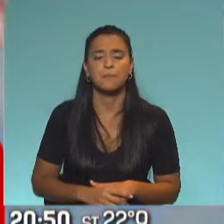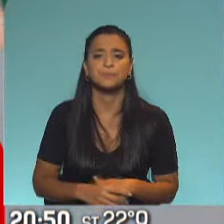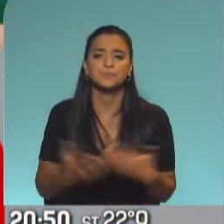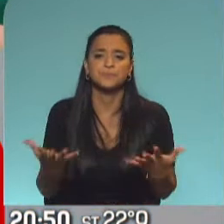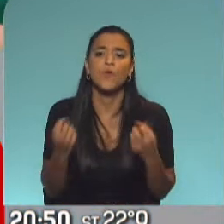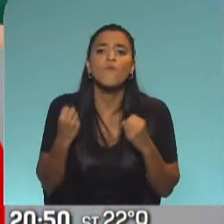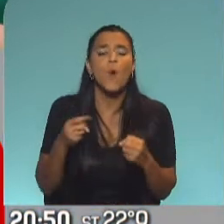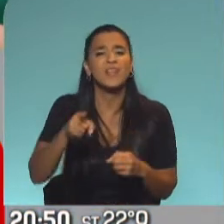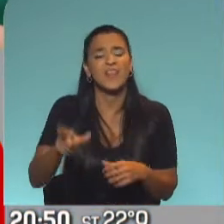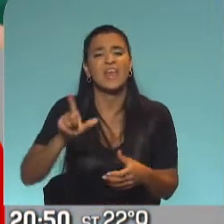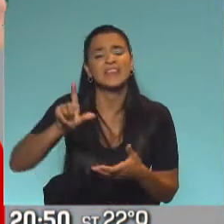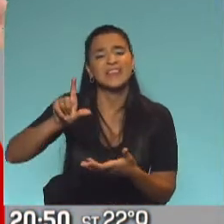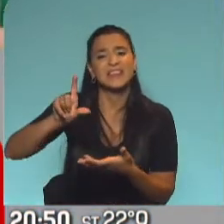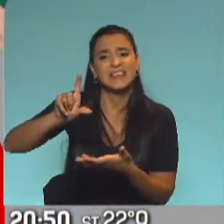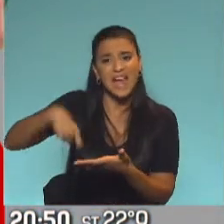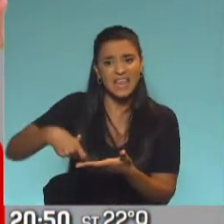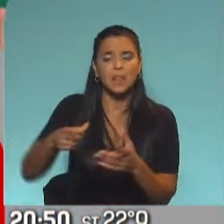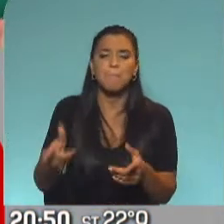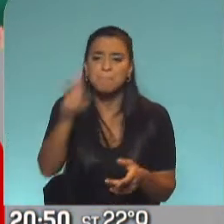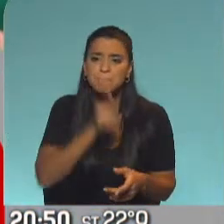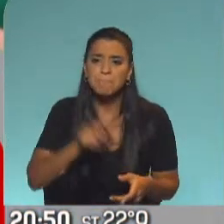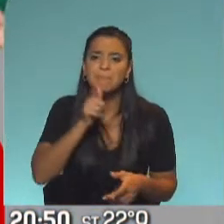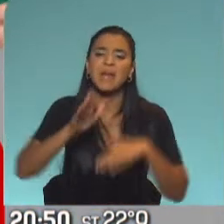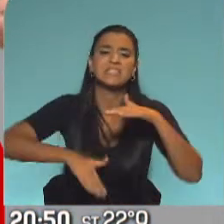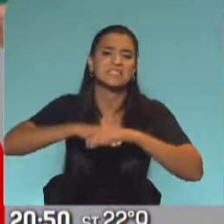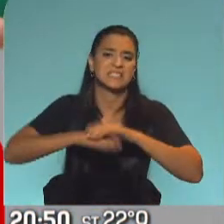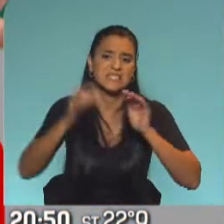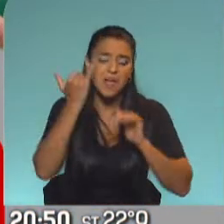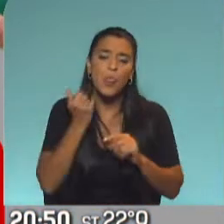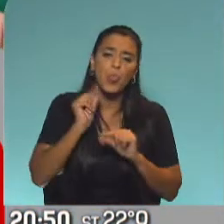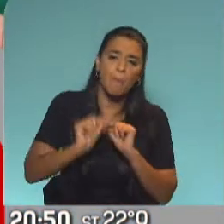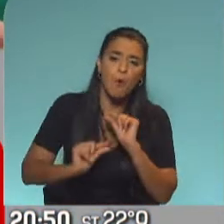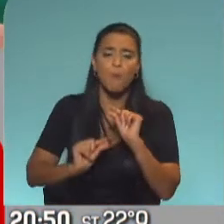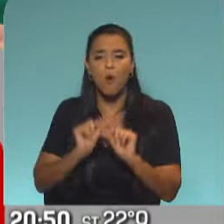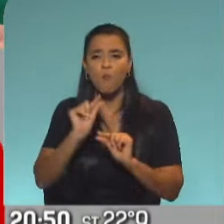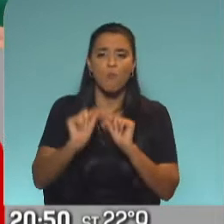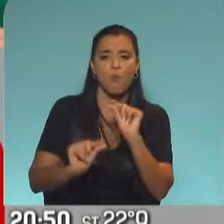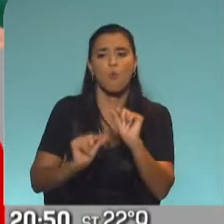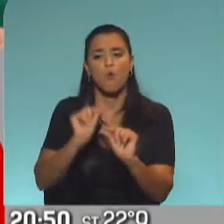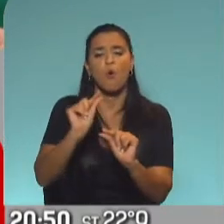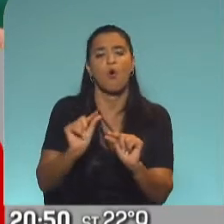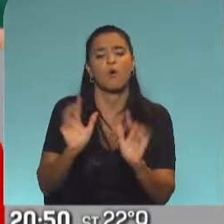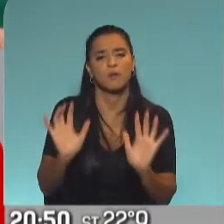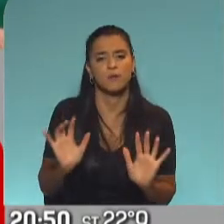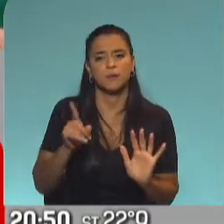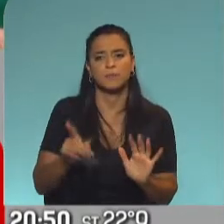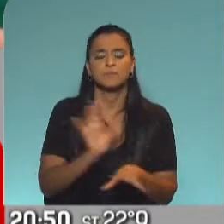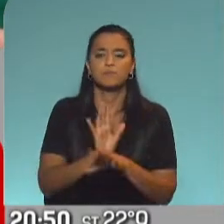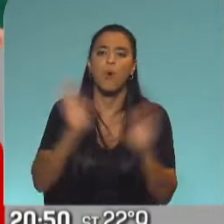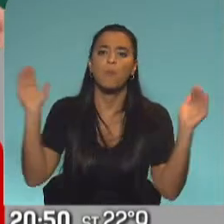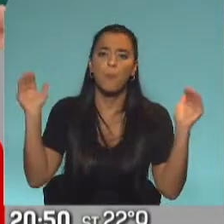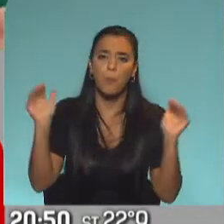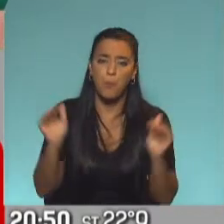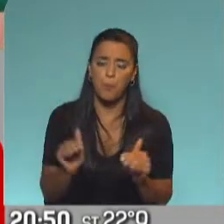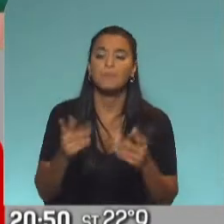más fuerte de las tarjetas de crédito, pareciera que encontró un techo. Bien. Y que de a poco comienza paulatinamente a decrecer. ¿Y